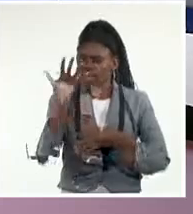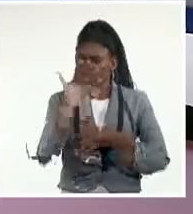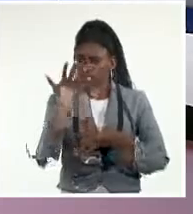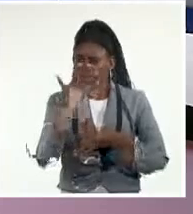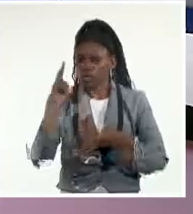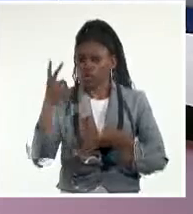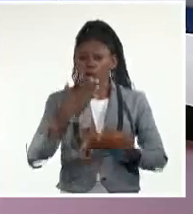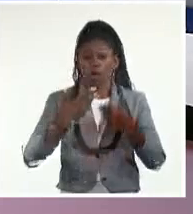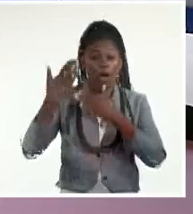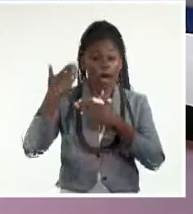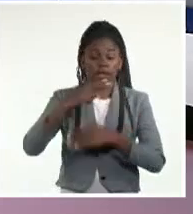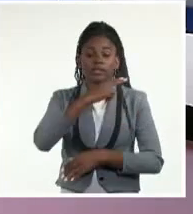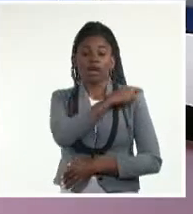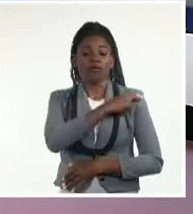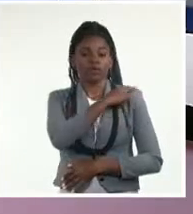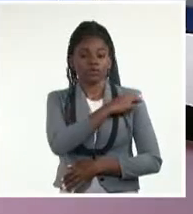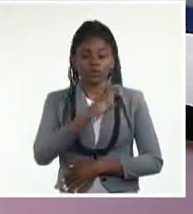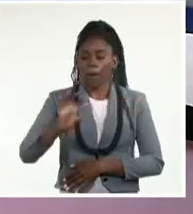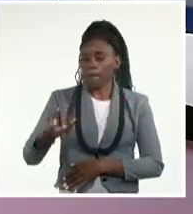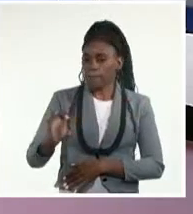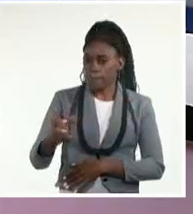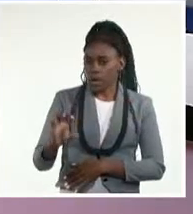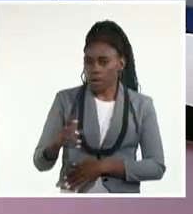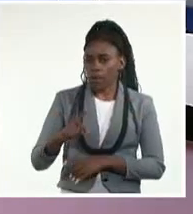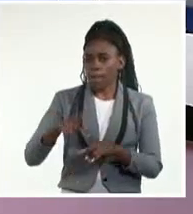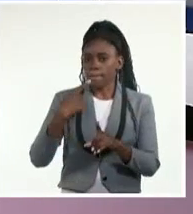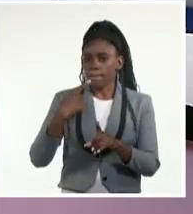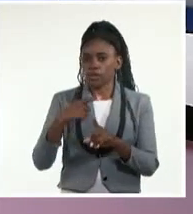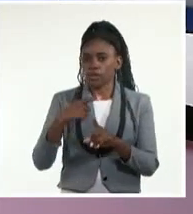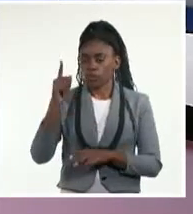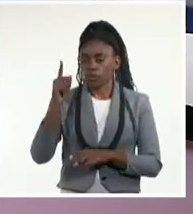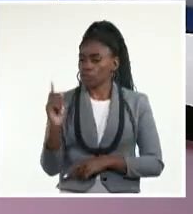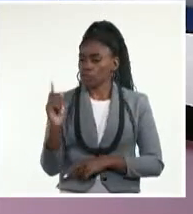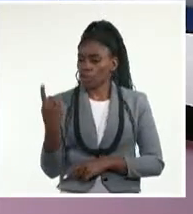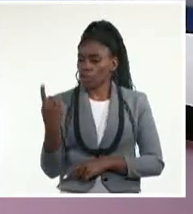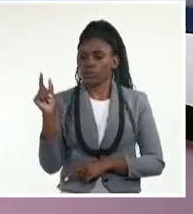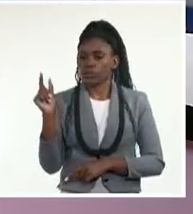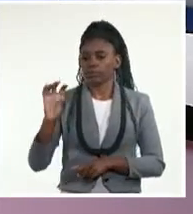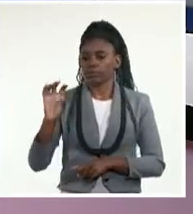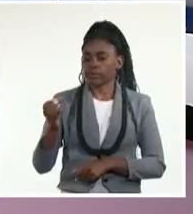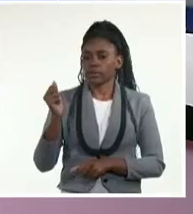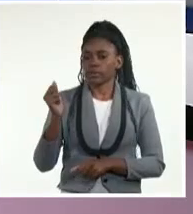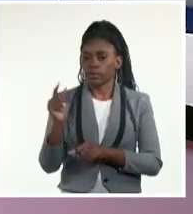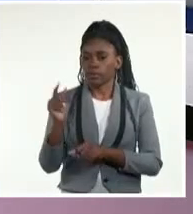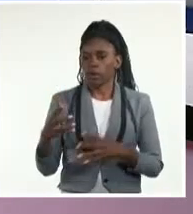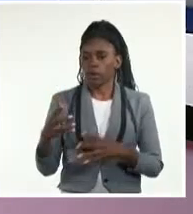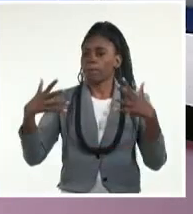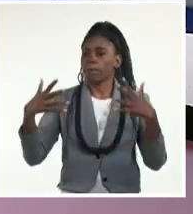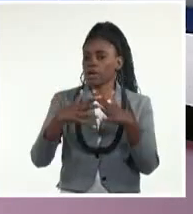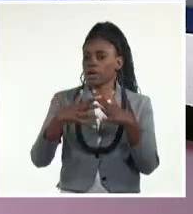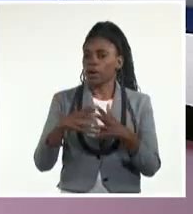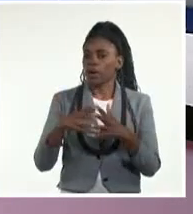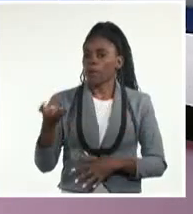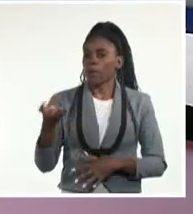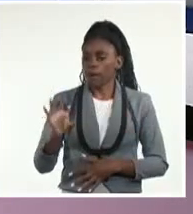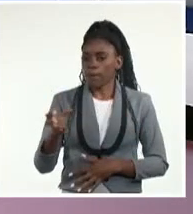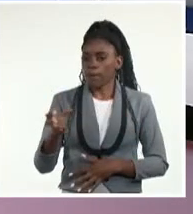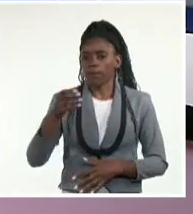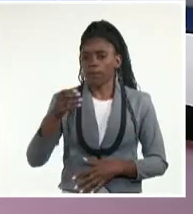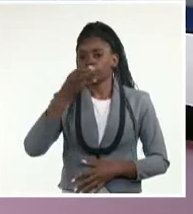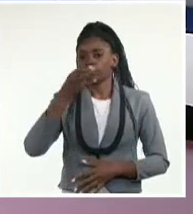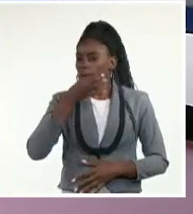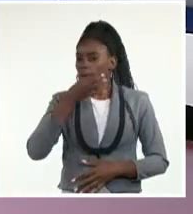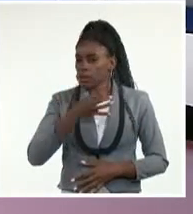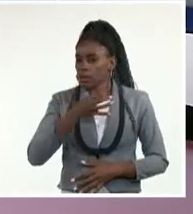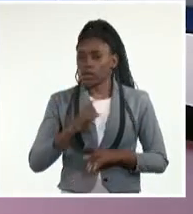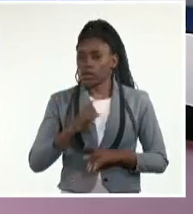del Banco Nacional y 2 trabajadoras que desempeñaban tareas asociadas con la operación de cesión que se debate. Todos aportaron